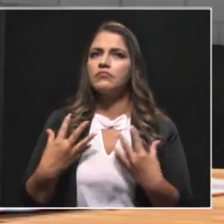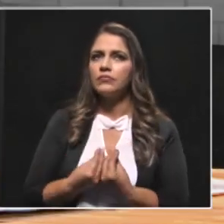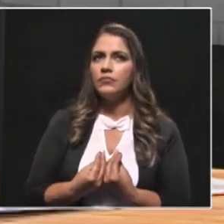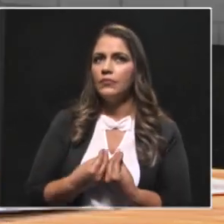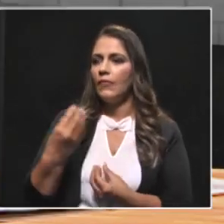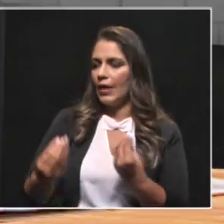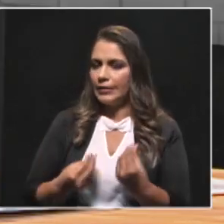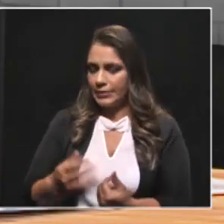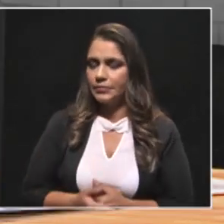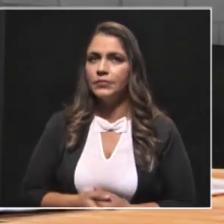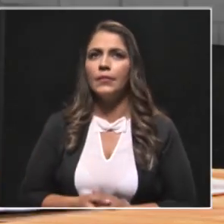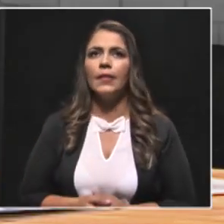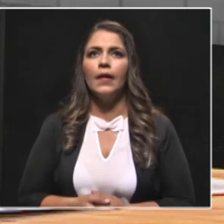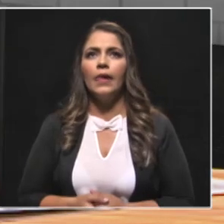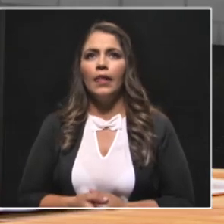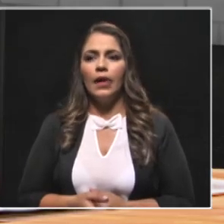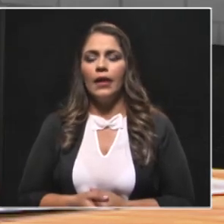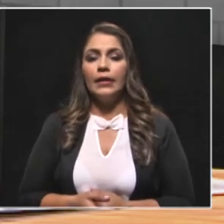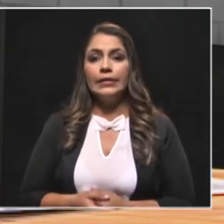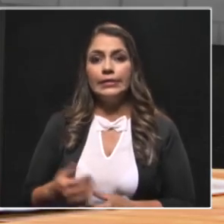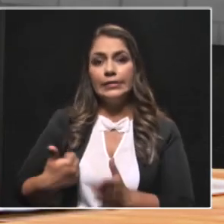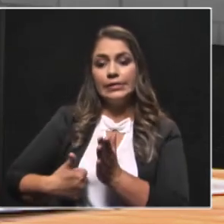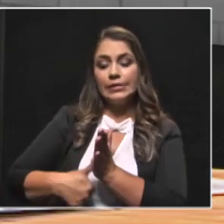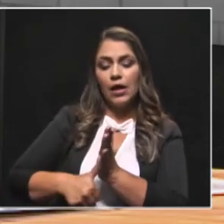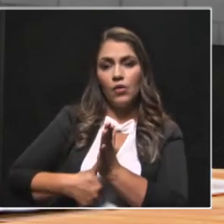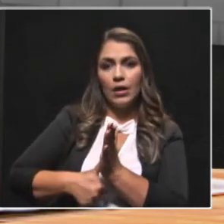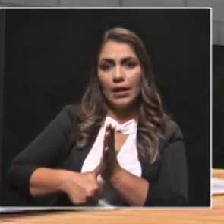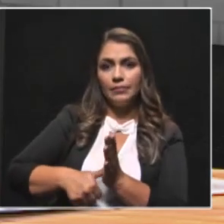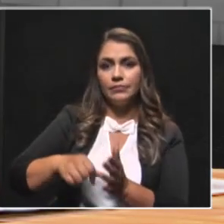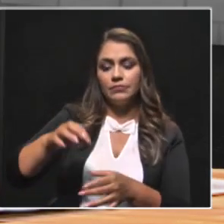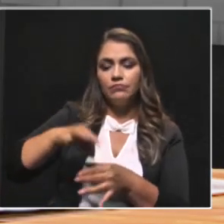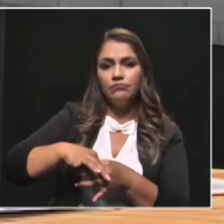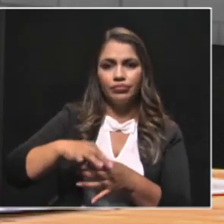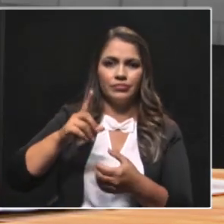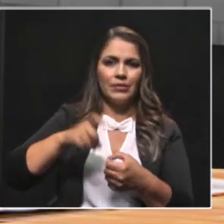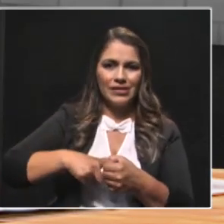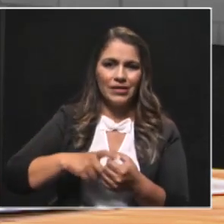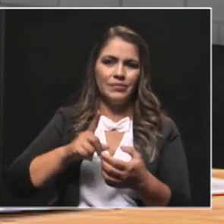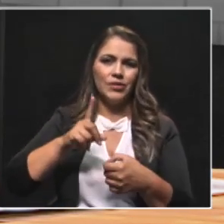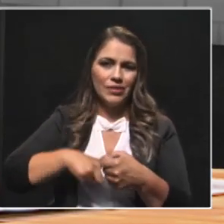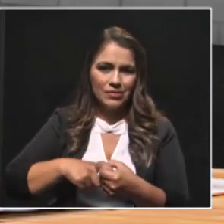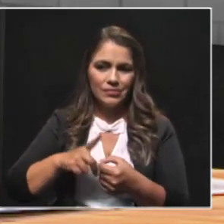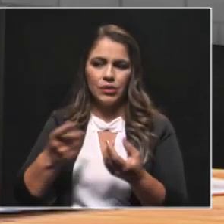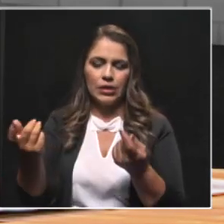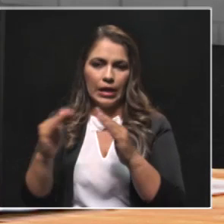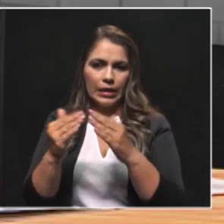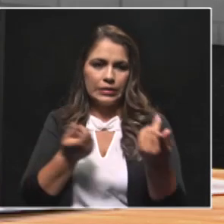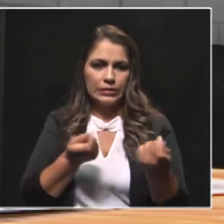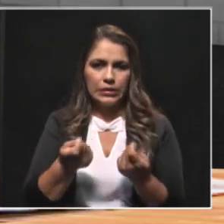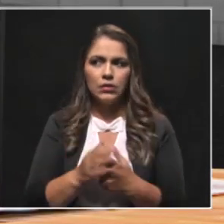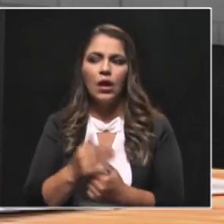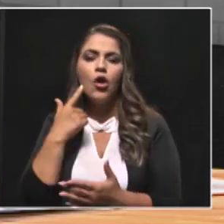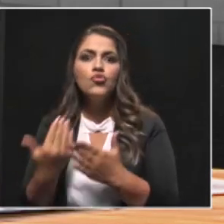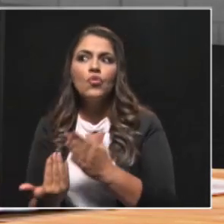de cédulas porque si bien esto puede estar mostrando que hay un proceso de urbanización en distintos municipios o que hay una gran cantidad de